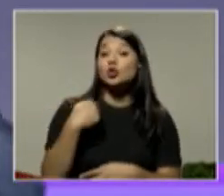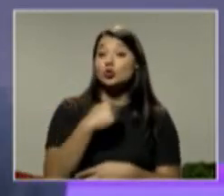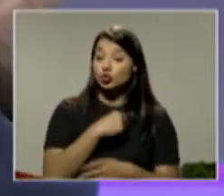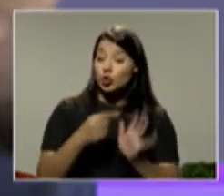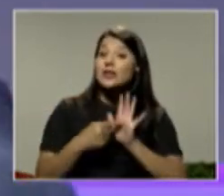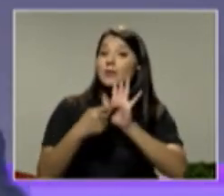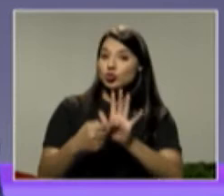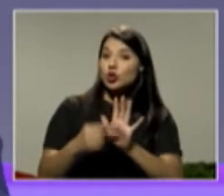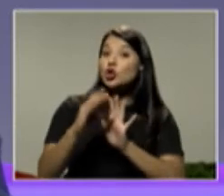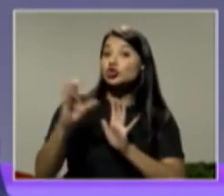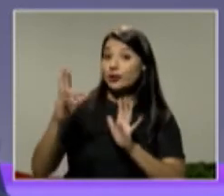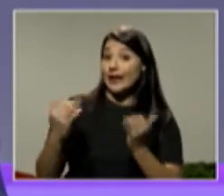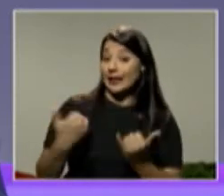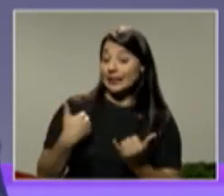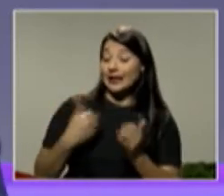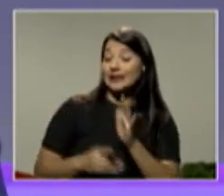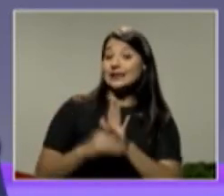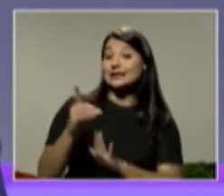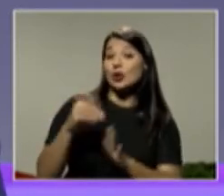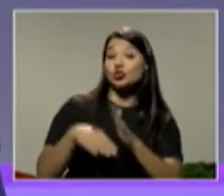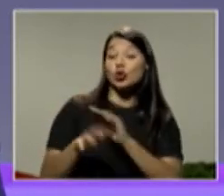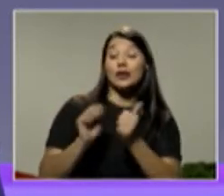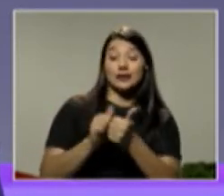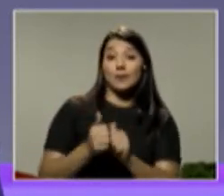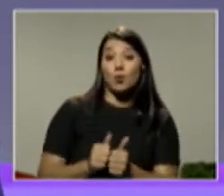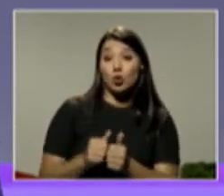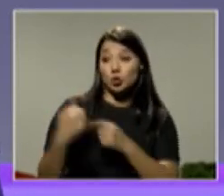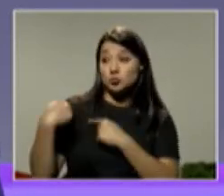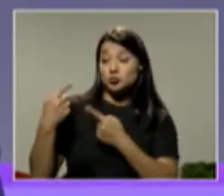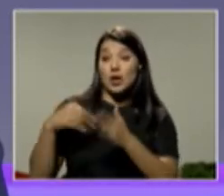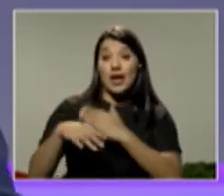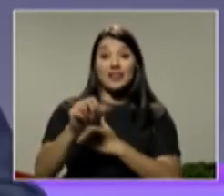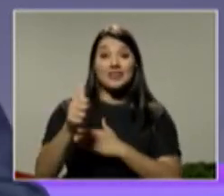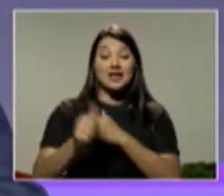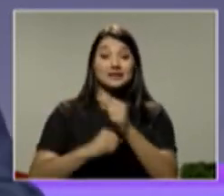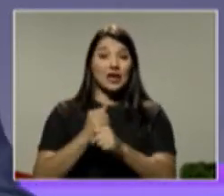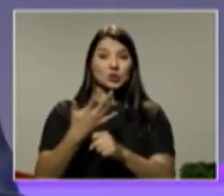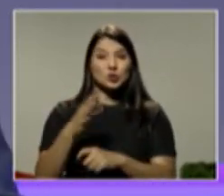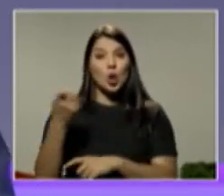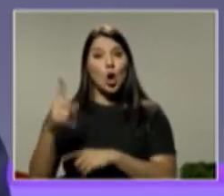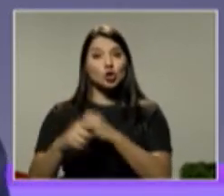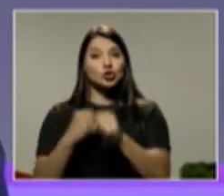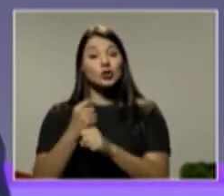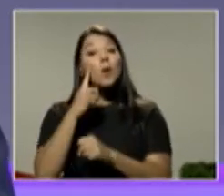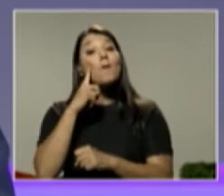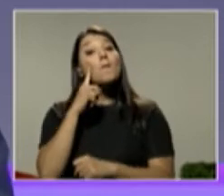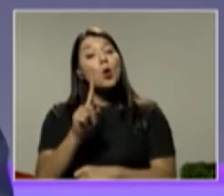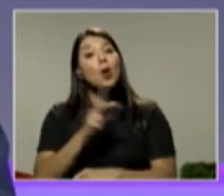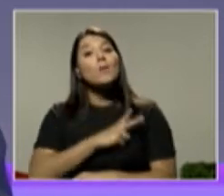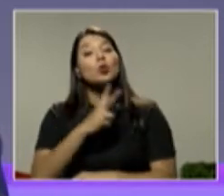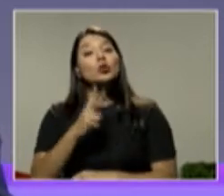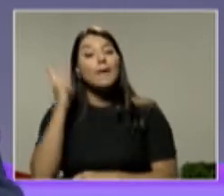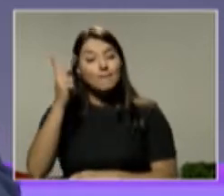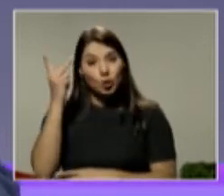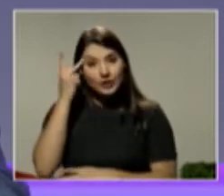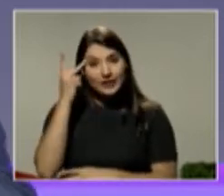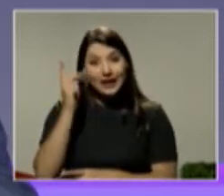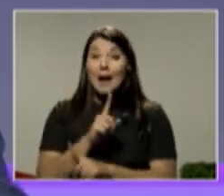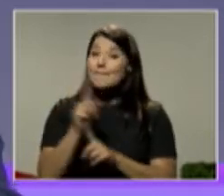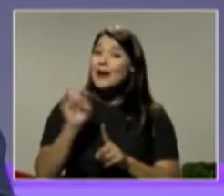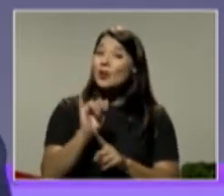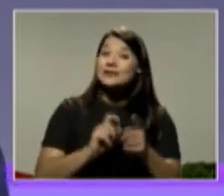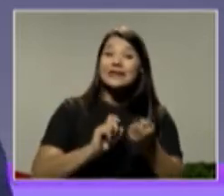habido un crecimiento en el deporte en los últimos 10 años, en los últimos 11 años, por esa voluntad política, ¿verdad? Pero esa inestabilidad sí no nos